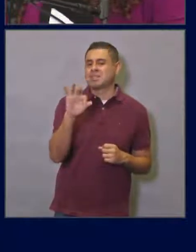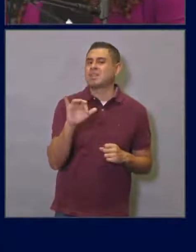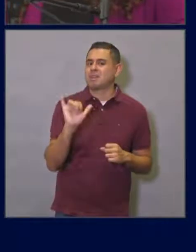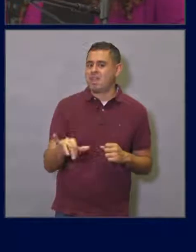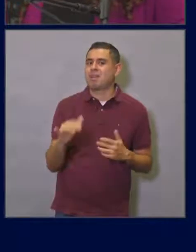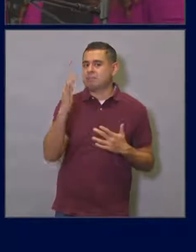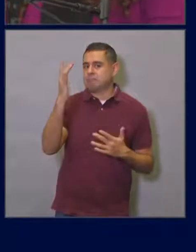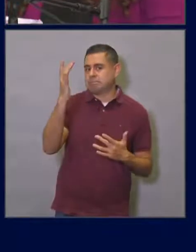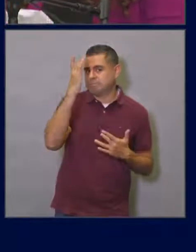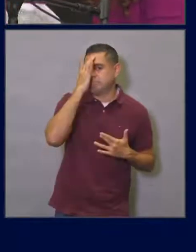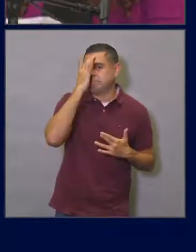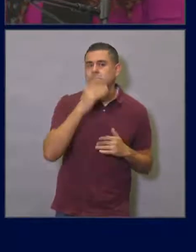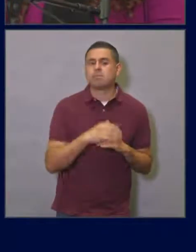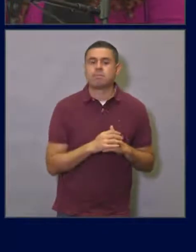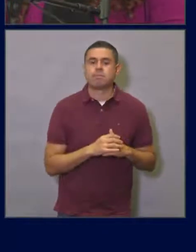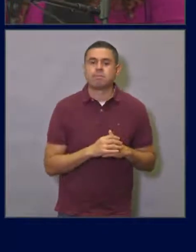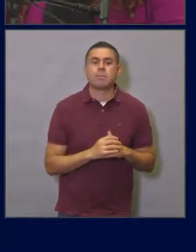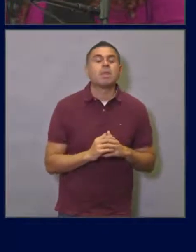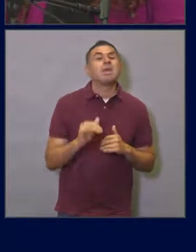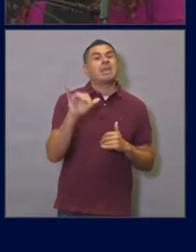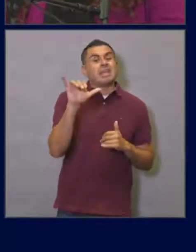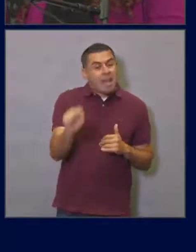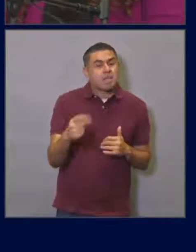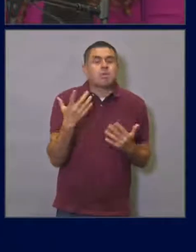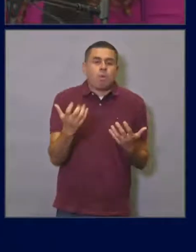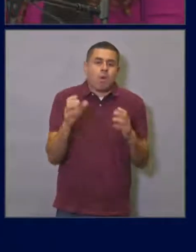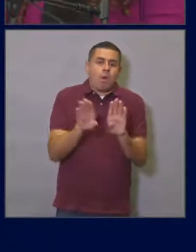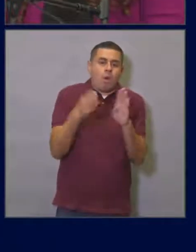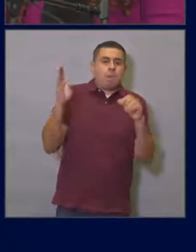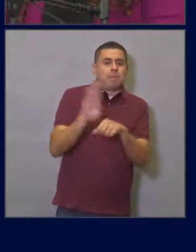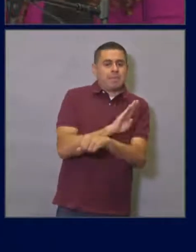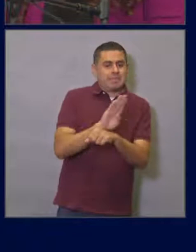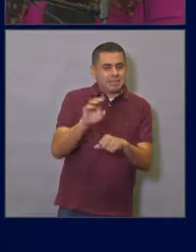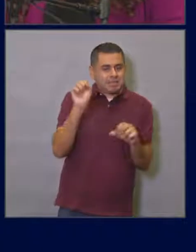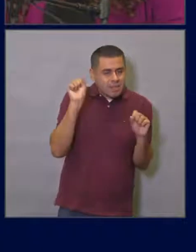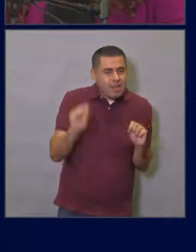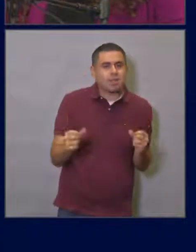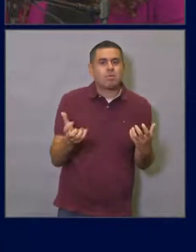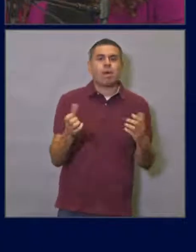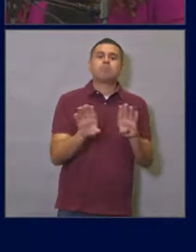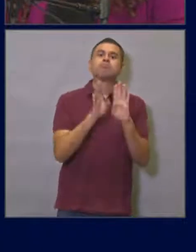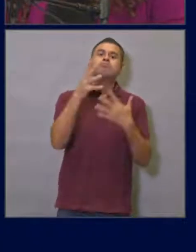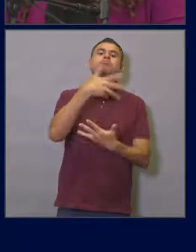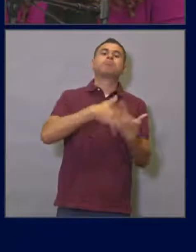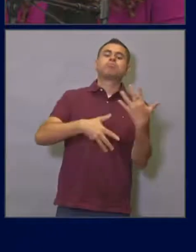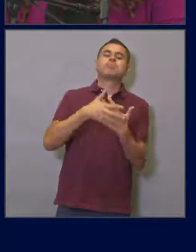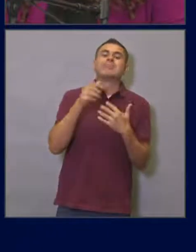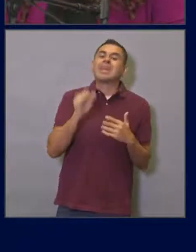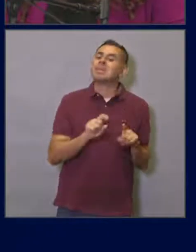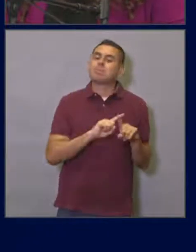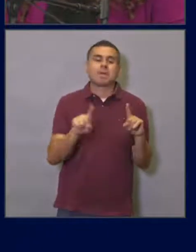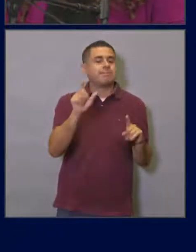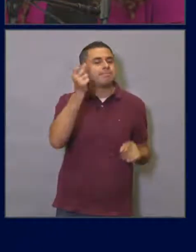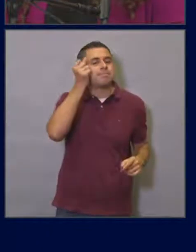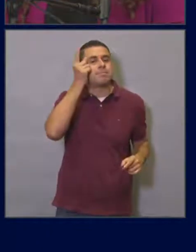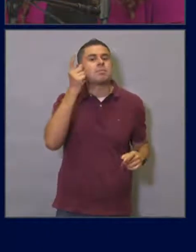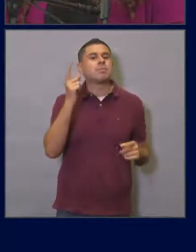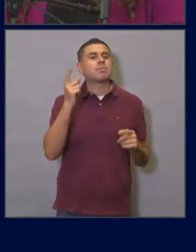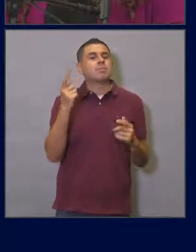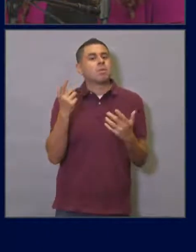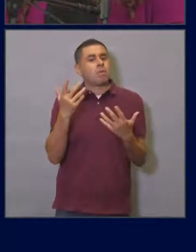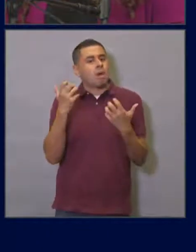progresar eventualmente a un nivel menos restrictivo, sino que también queremos poder seguir manteniendo abiertas